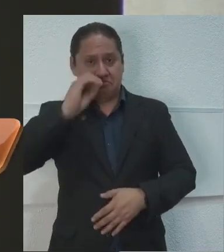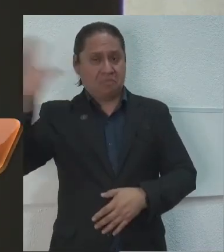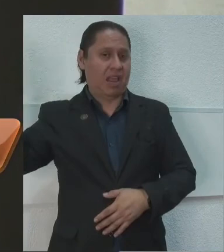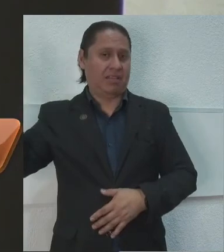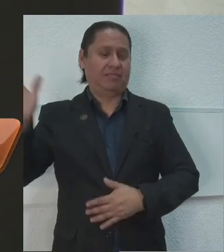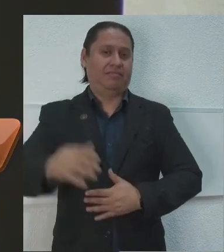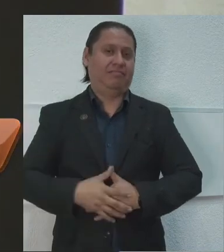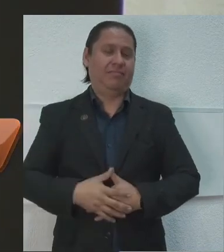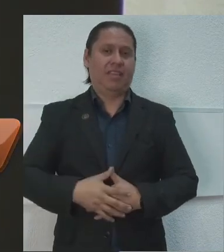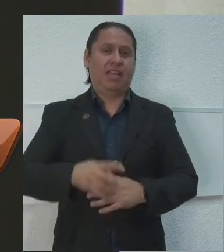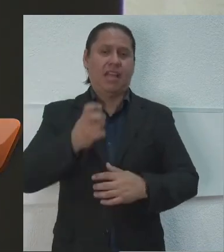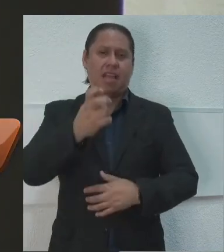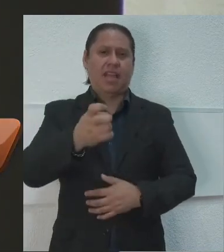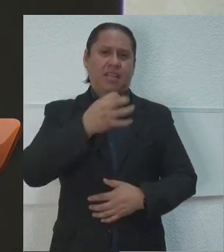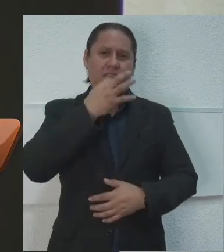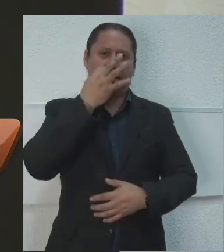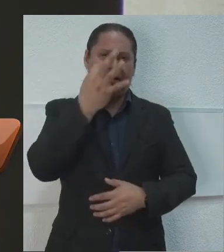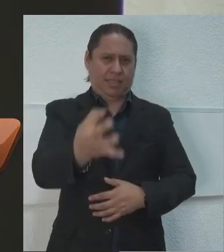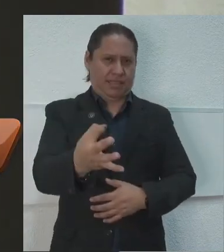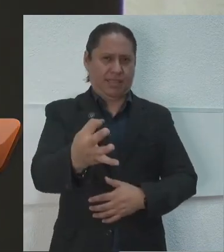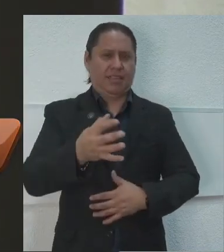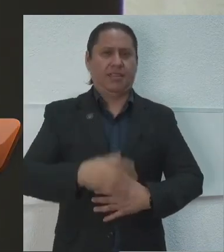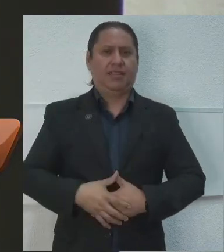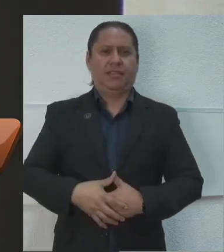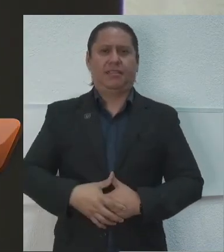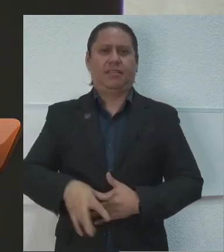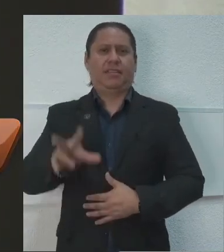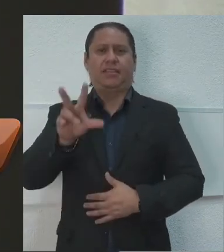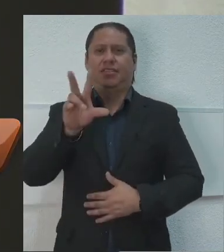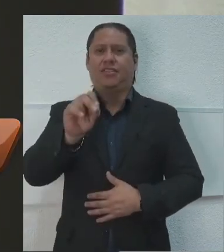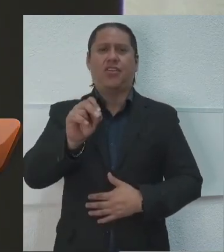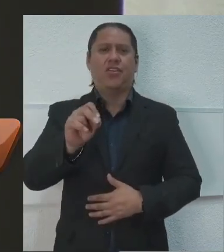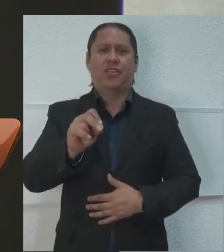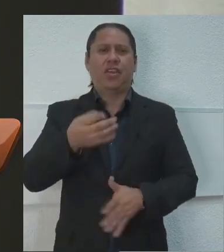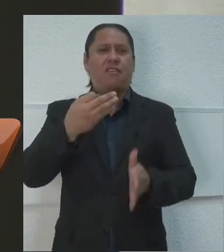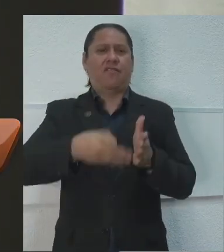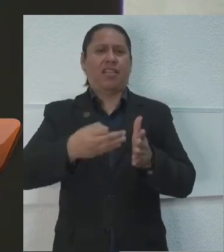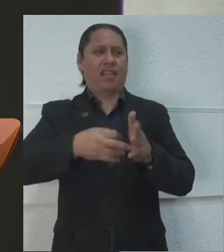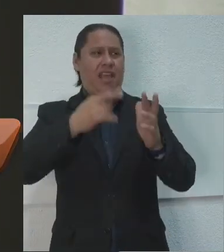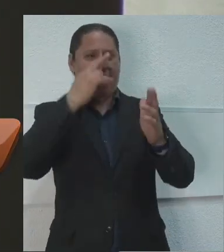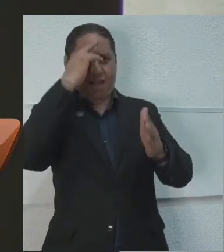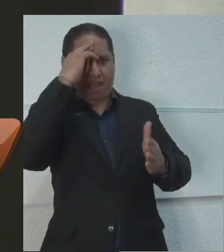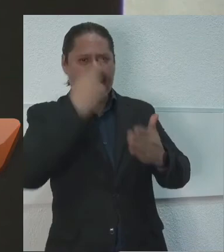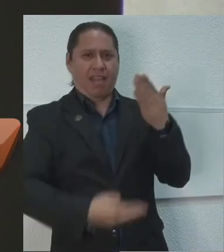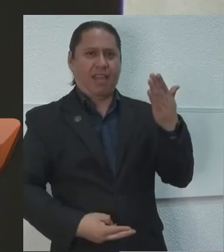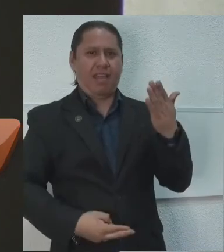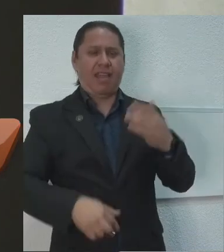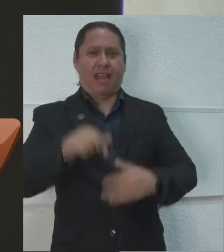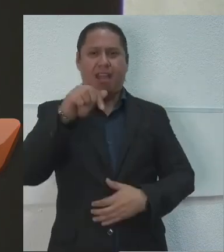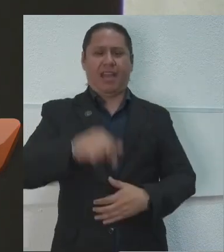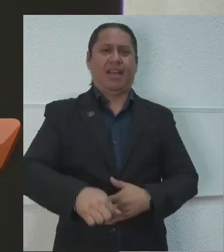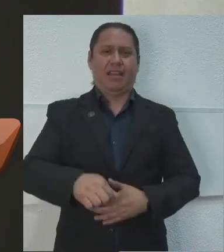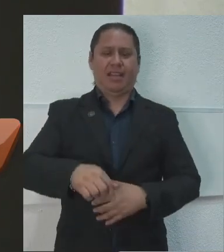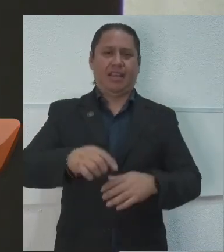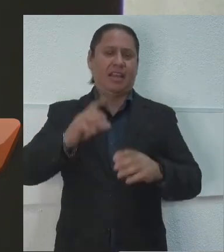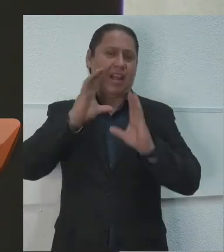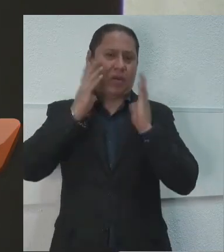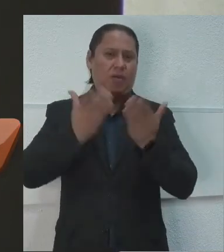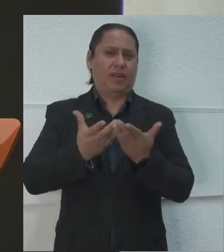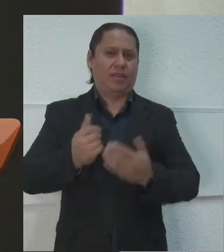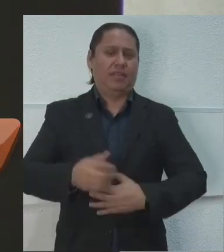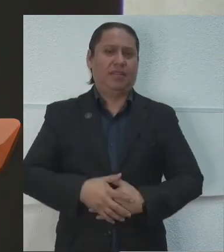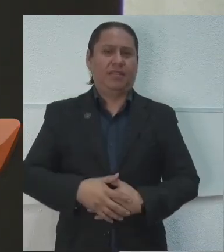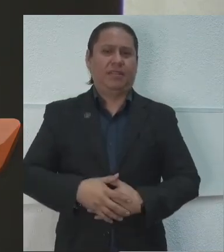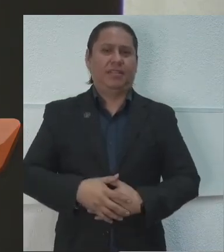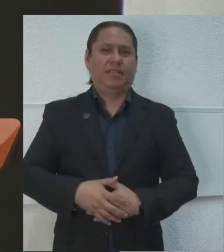Esto que estoy diciendo no es una falta del respeto a esta asamblea, porque